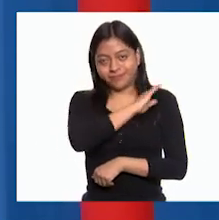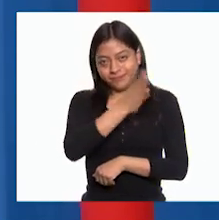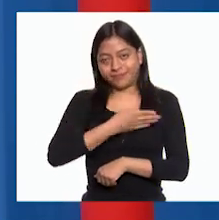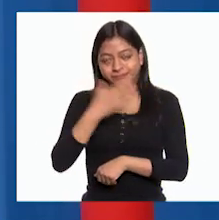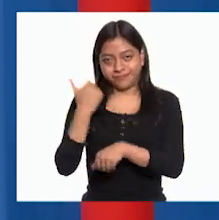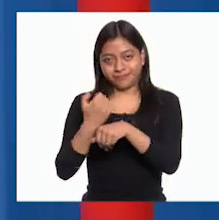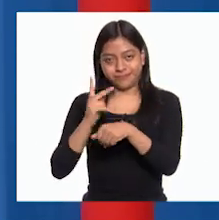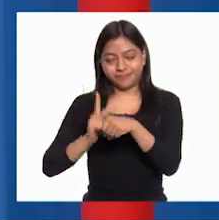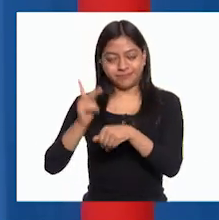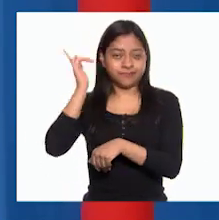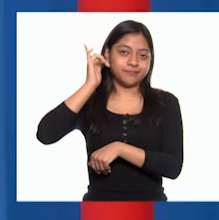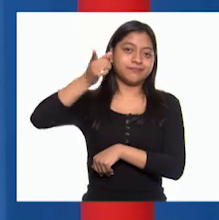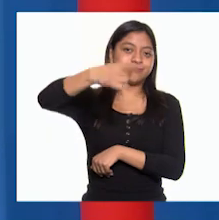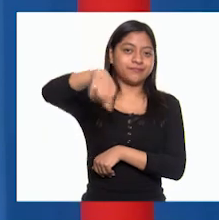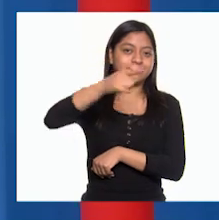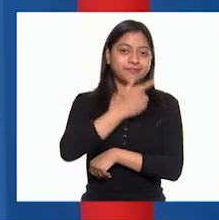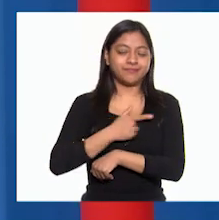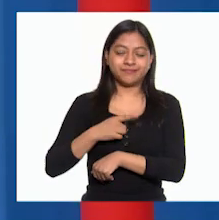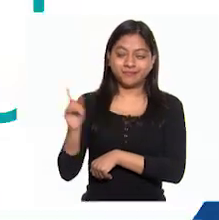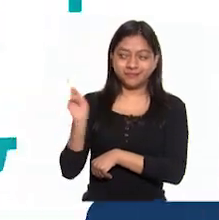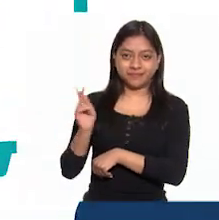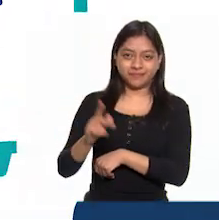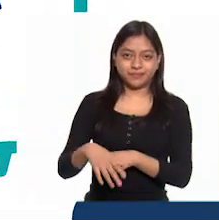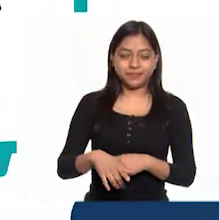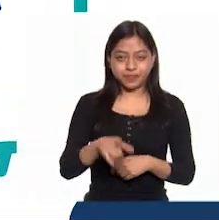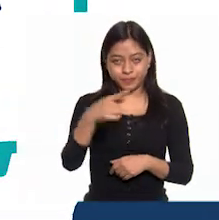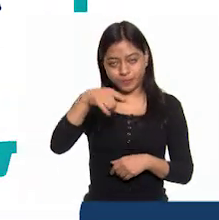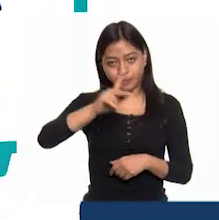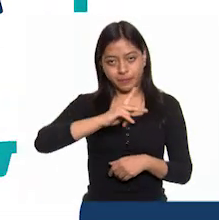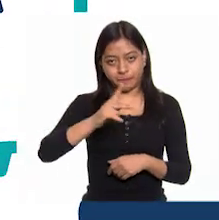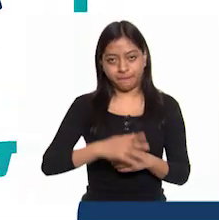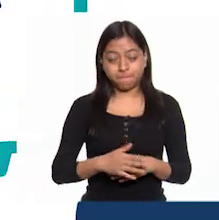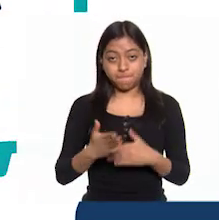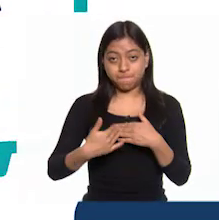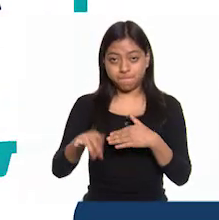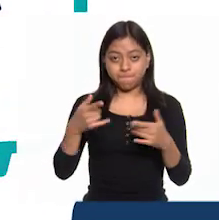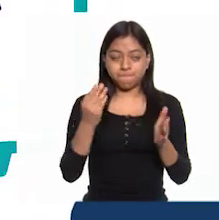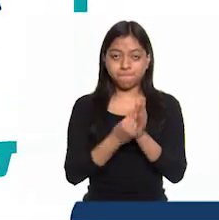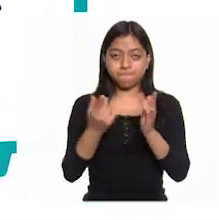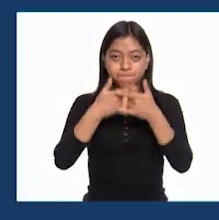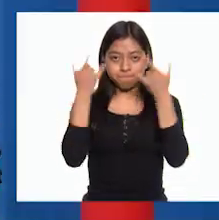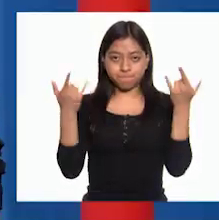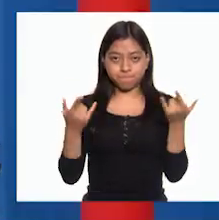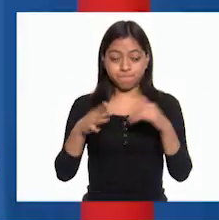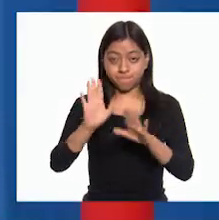Y espero que lo hayan disfrutado tanto como la maestra Gaby y yo. A continuación, historia.